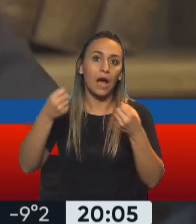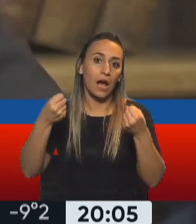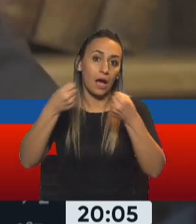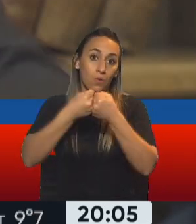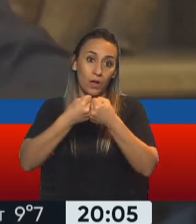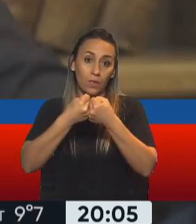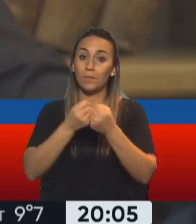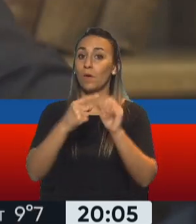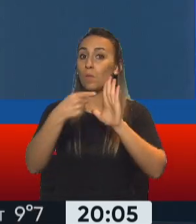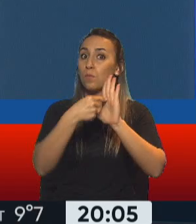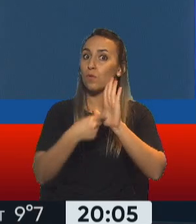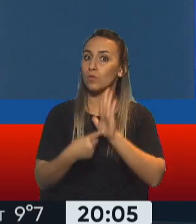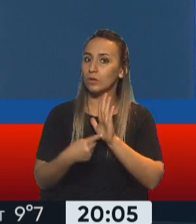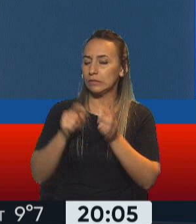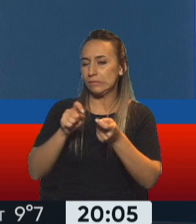esos montos.